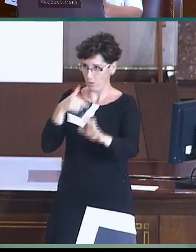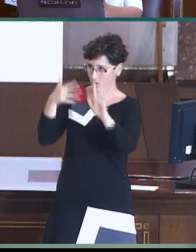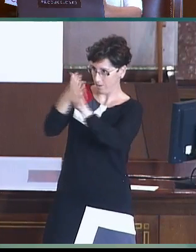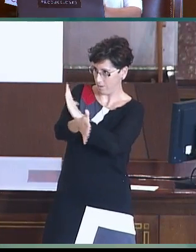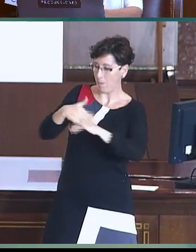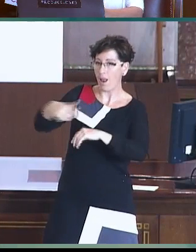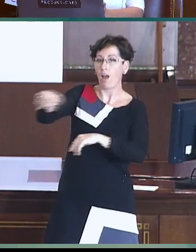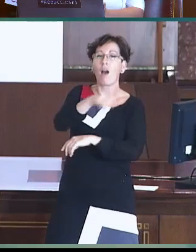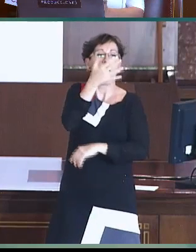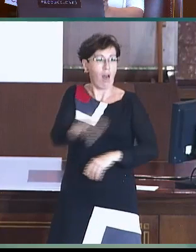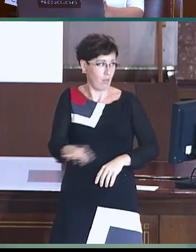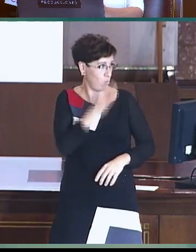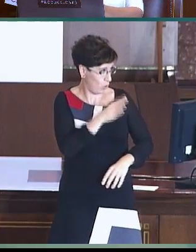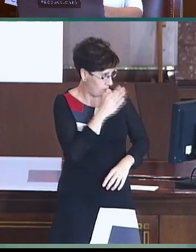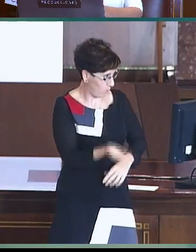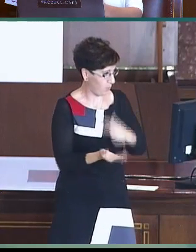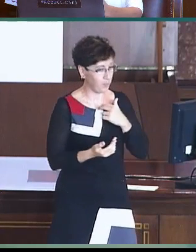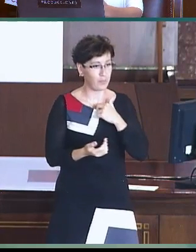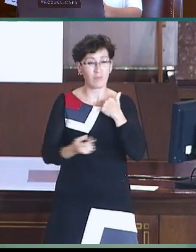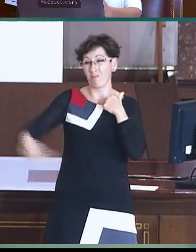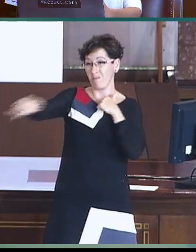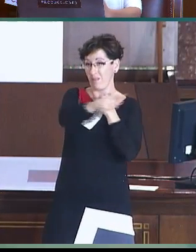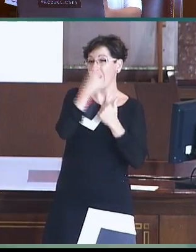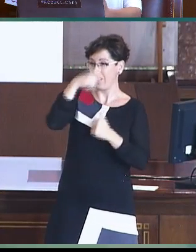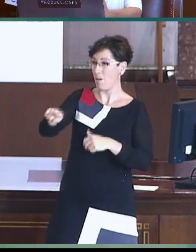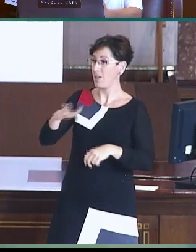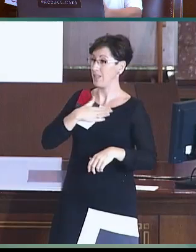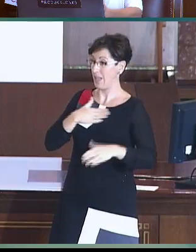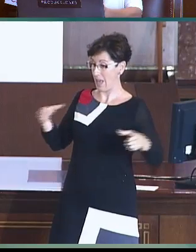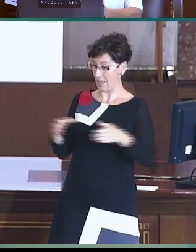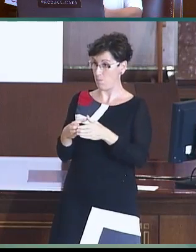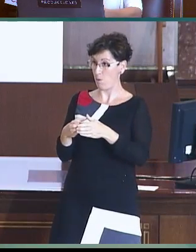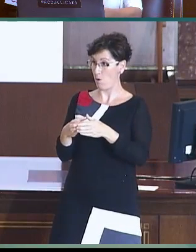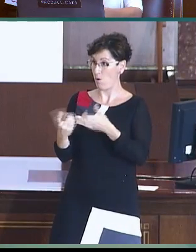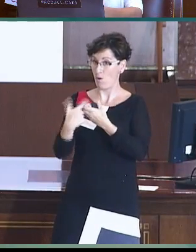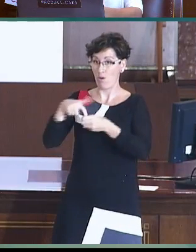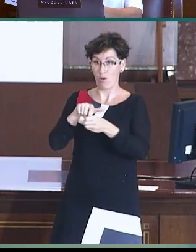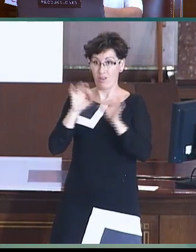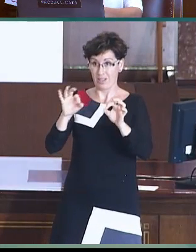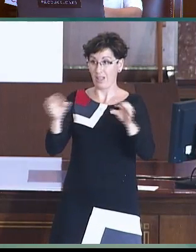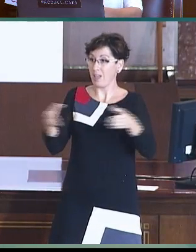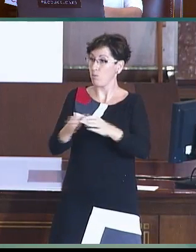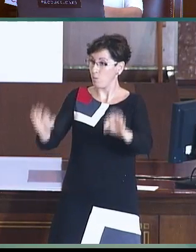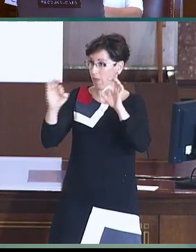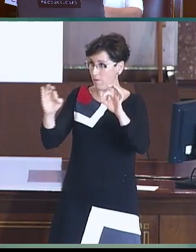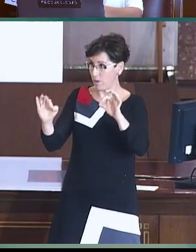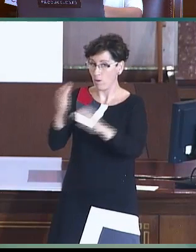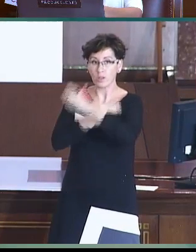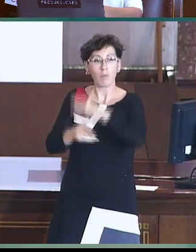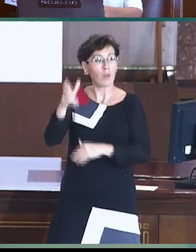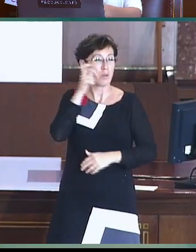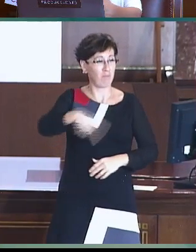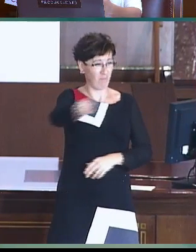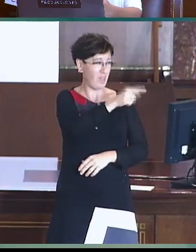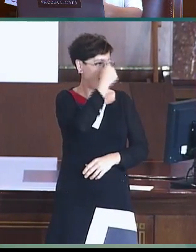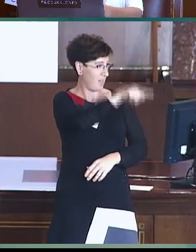mayoría de la gente que estáis aquí conocéis que los miembros del equipo, sabéis que los miembros del equipo específico de discapacidad auditiva pues nos